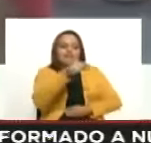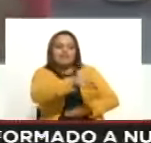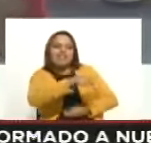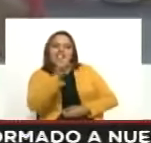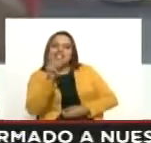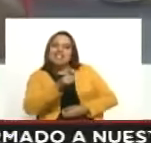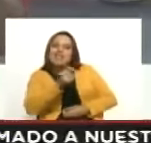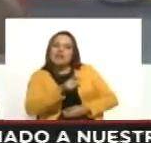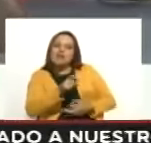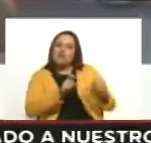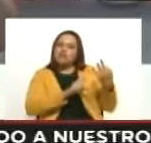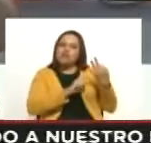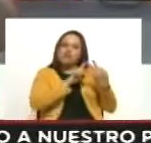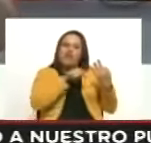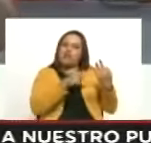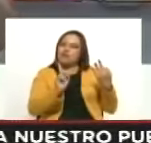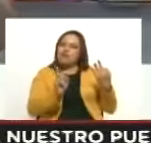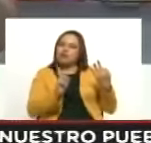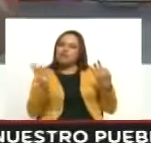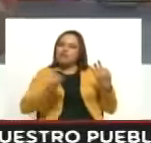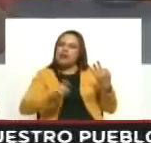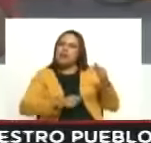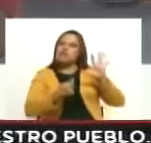en vez de tres, necesitamos cinco.